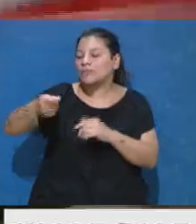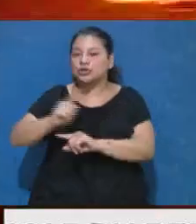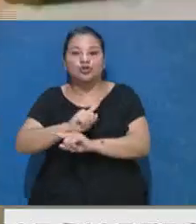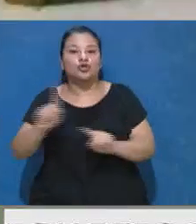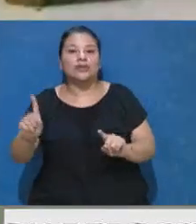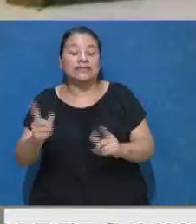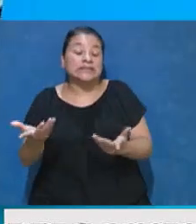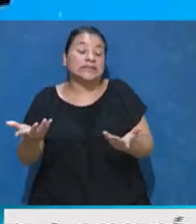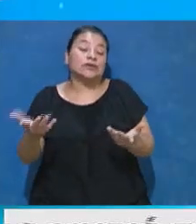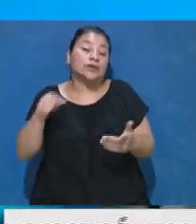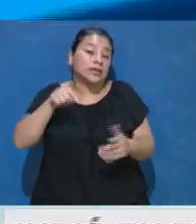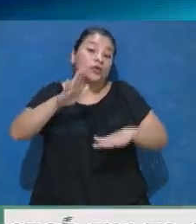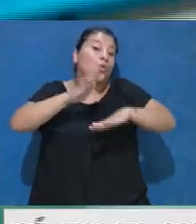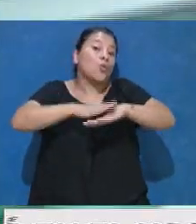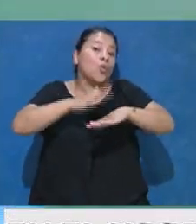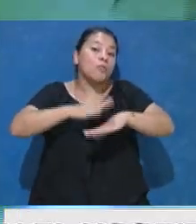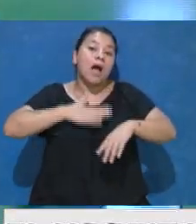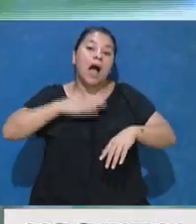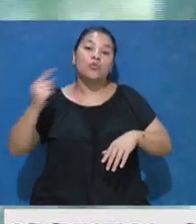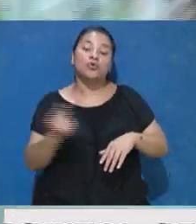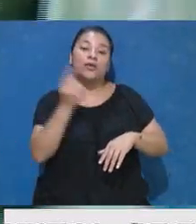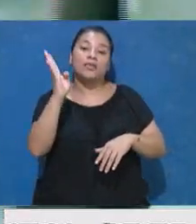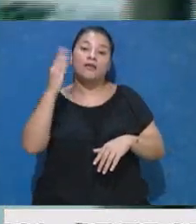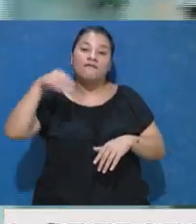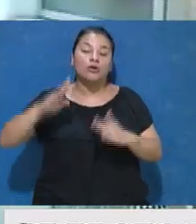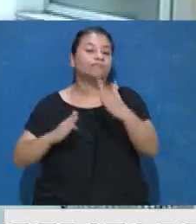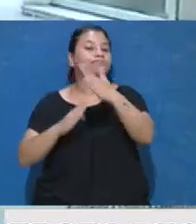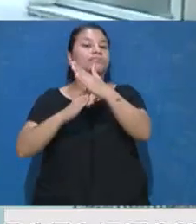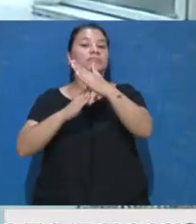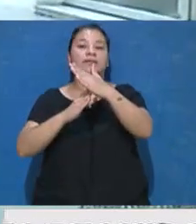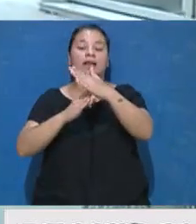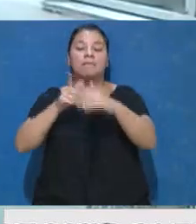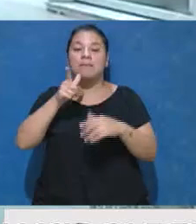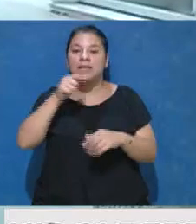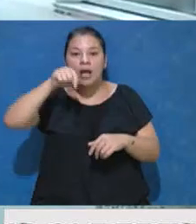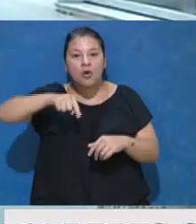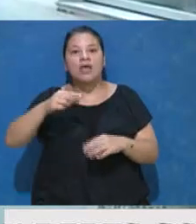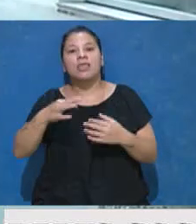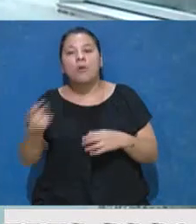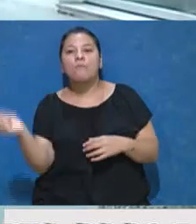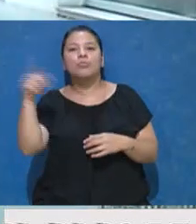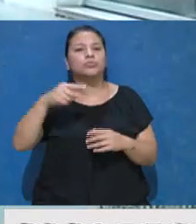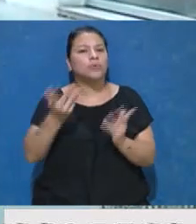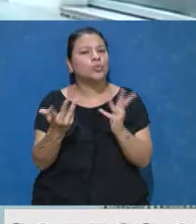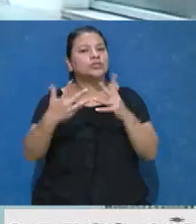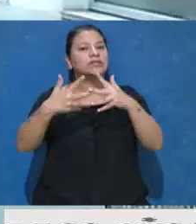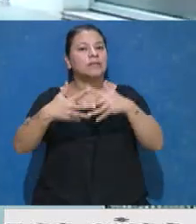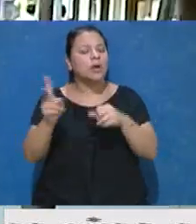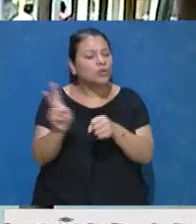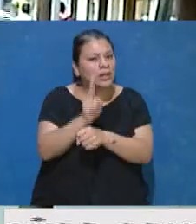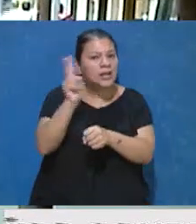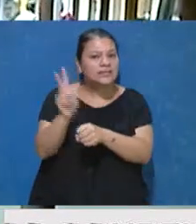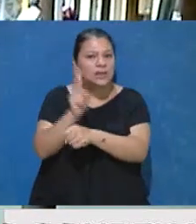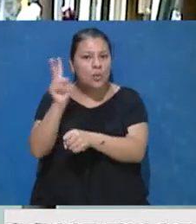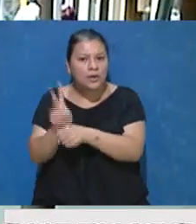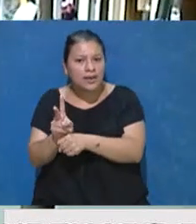permitido a las autoridades del banco central que me parece que tenemos que volver a un sistema en donde la seguridad de la seguridad que